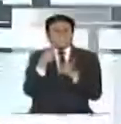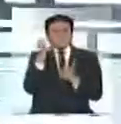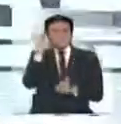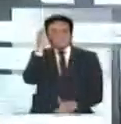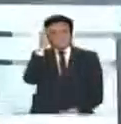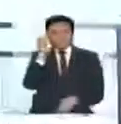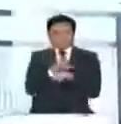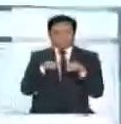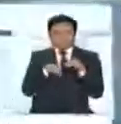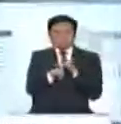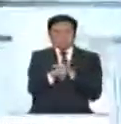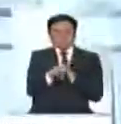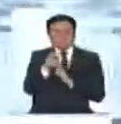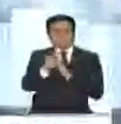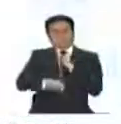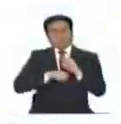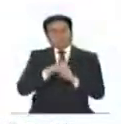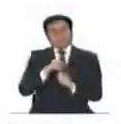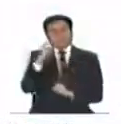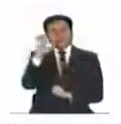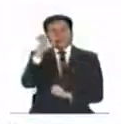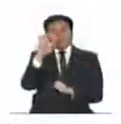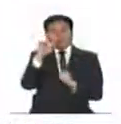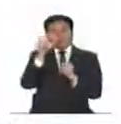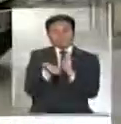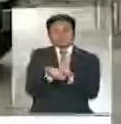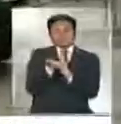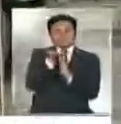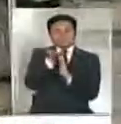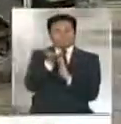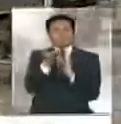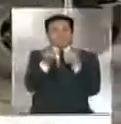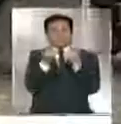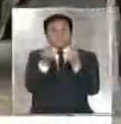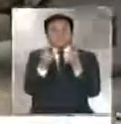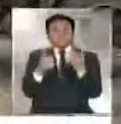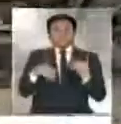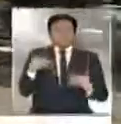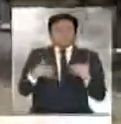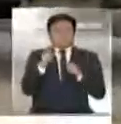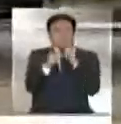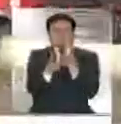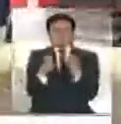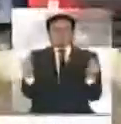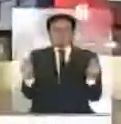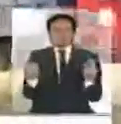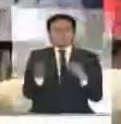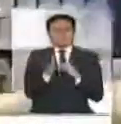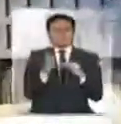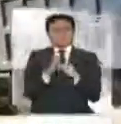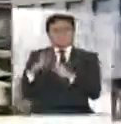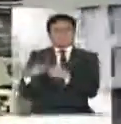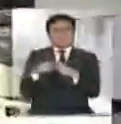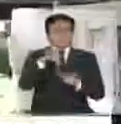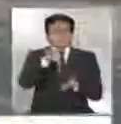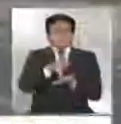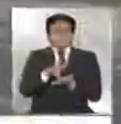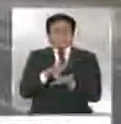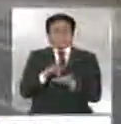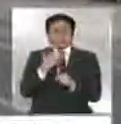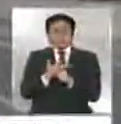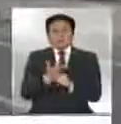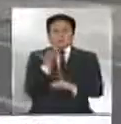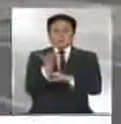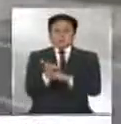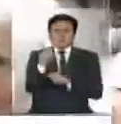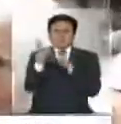cada año a partir del 1 de enero las tarifas se reajustan, valores que desagradan a varios y que en medio de la crisis social del país se suman a